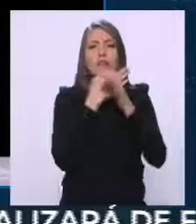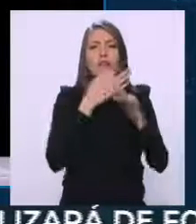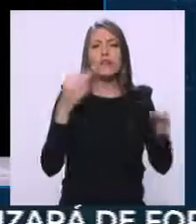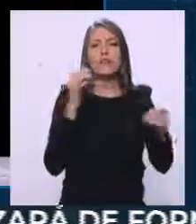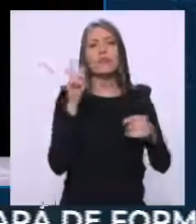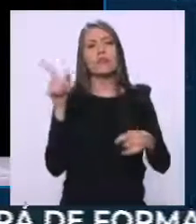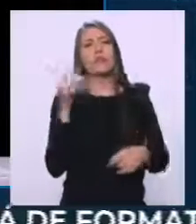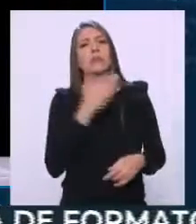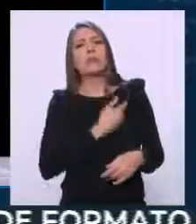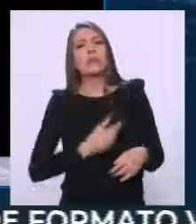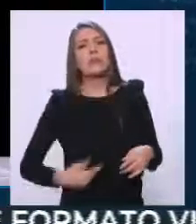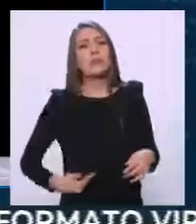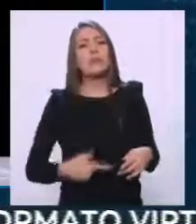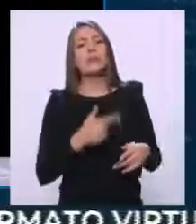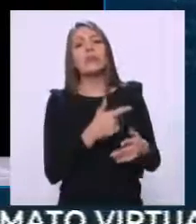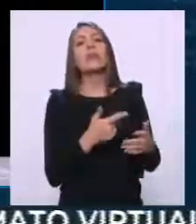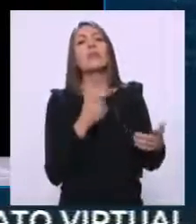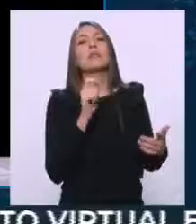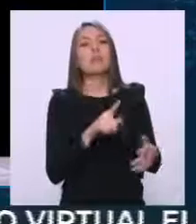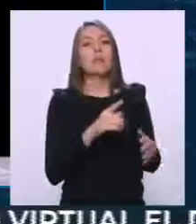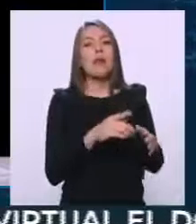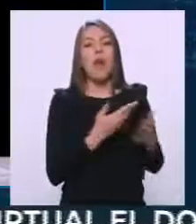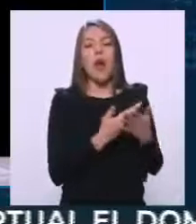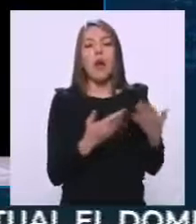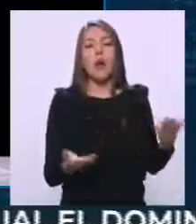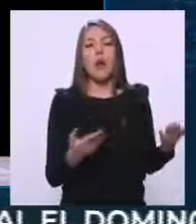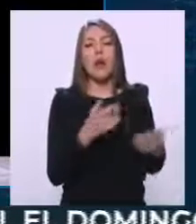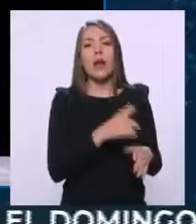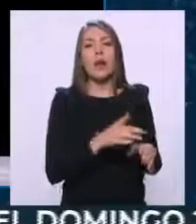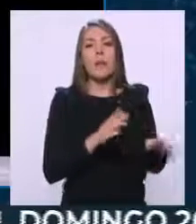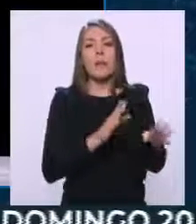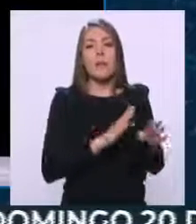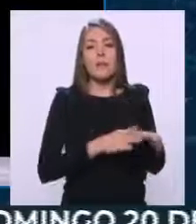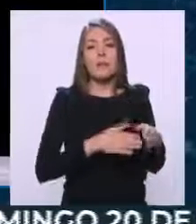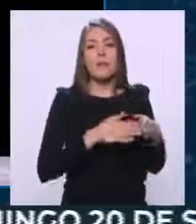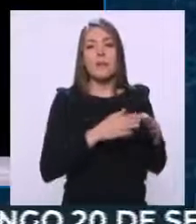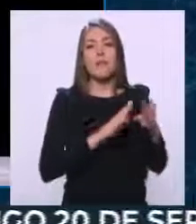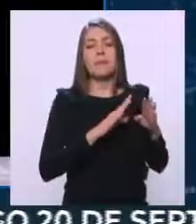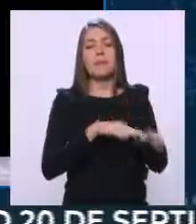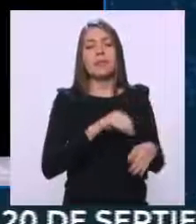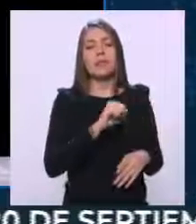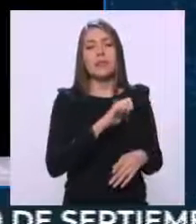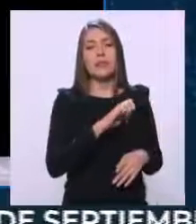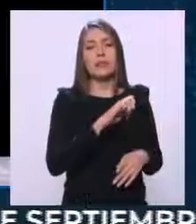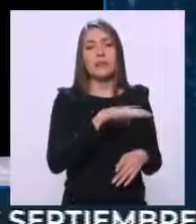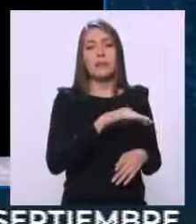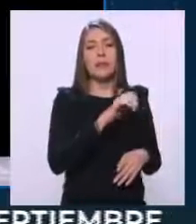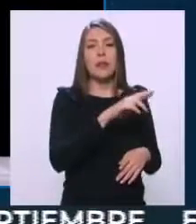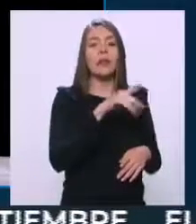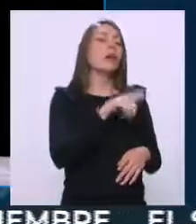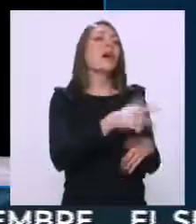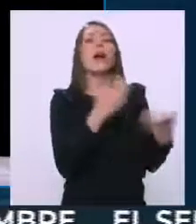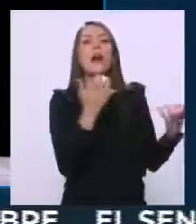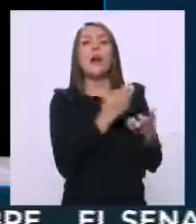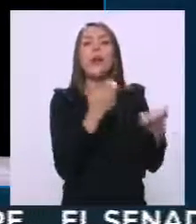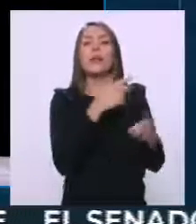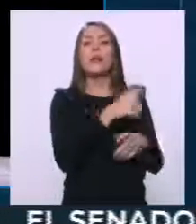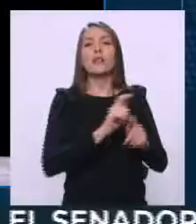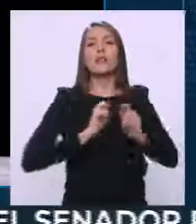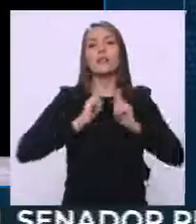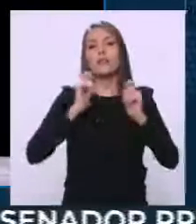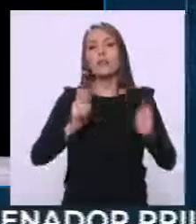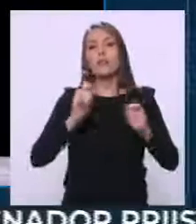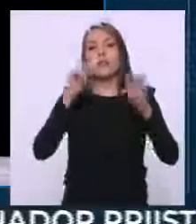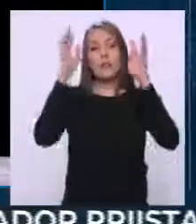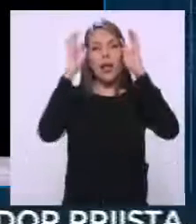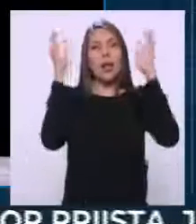ahora iba a tomar Marina el control de puertos y aduanas. Sin embargo, ahora se hizo mucho más patente por el diferendo que hubo con el